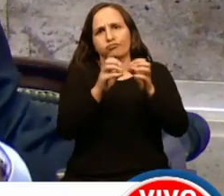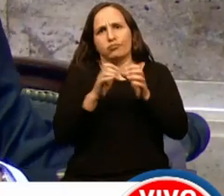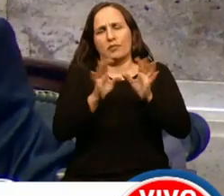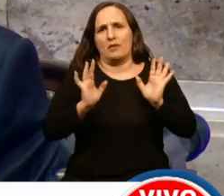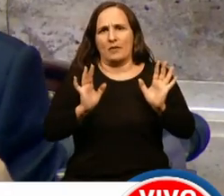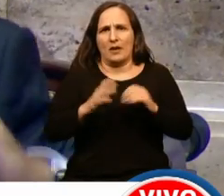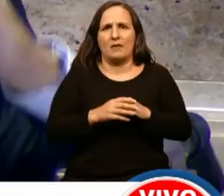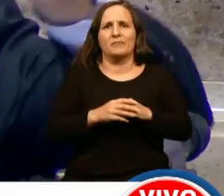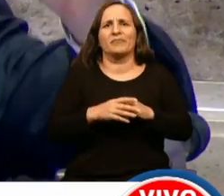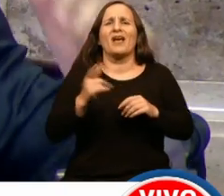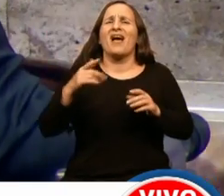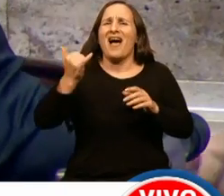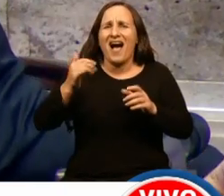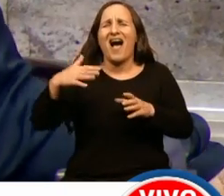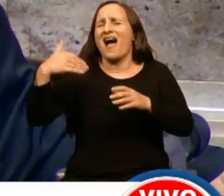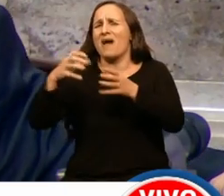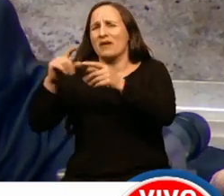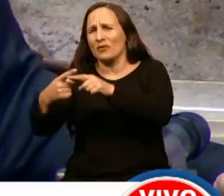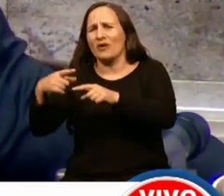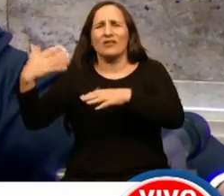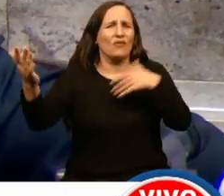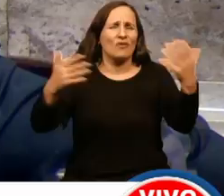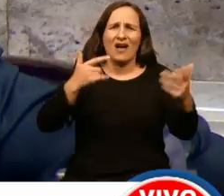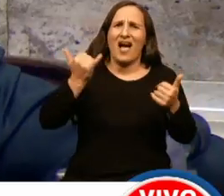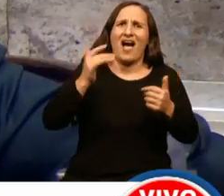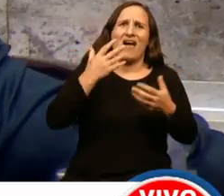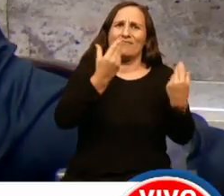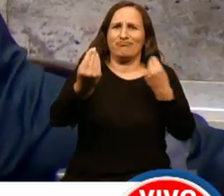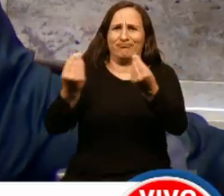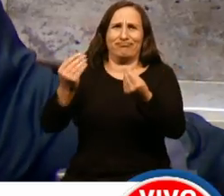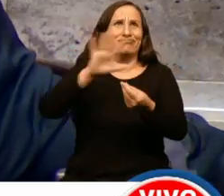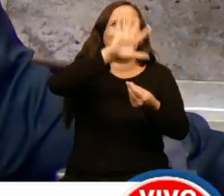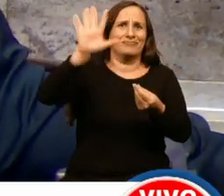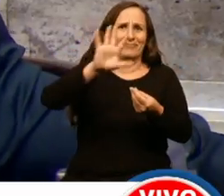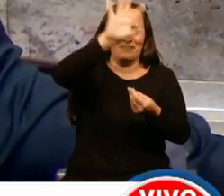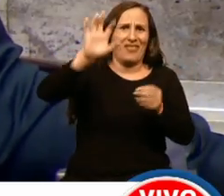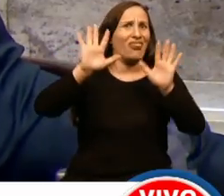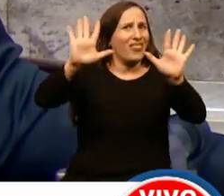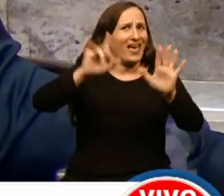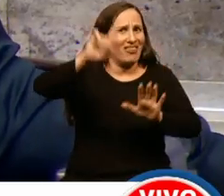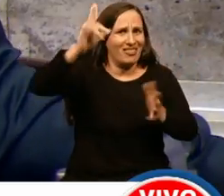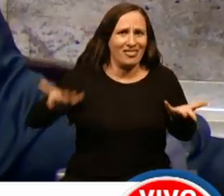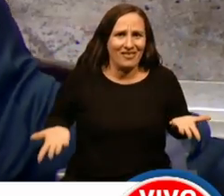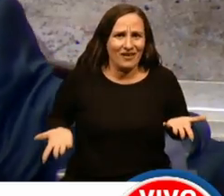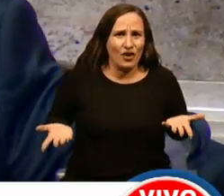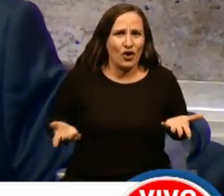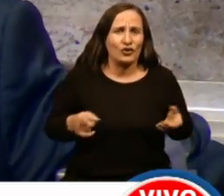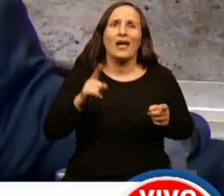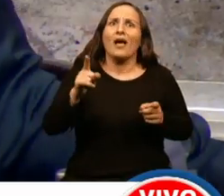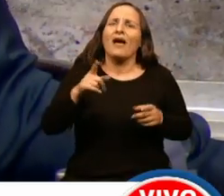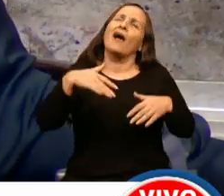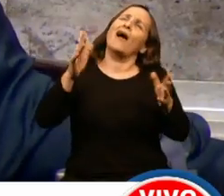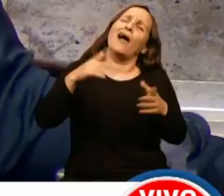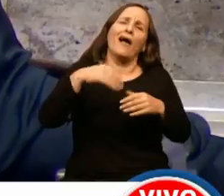representantes de este lado de este lado de esas 10 provincias del norte que no podemos ser insensible a las necesidades de nuestras poblaciones